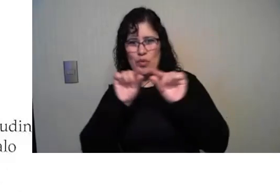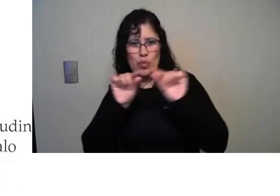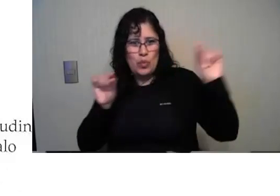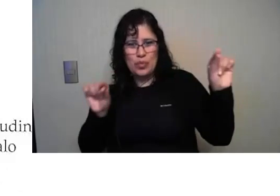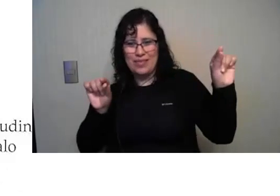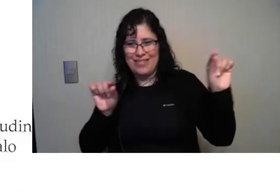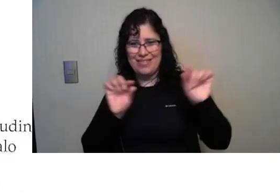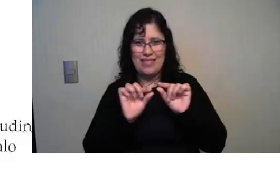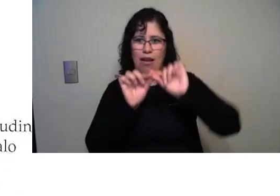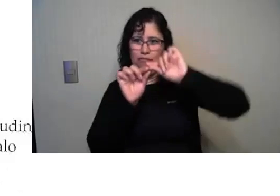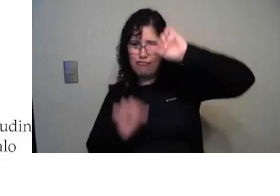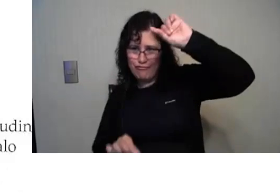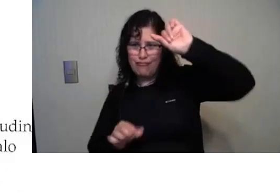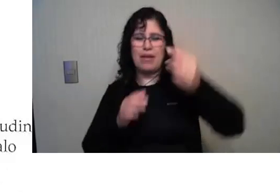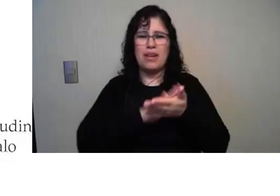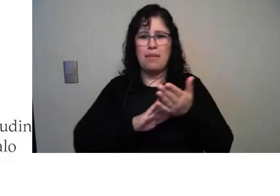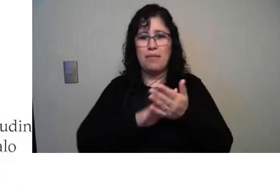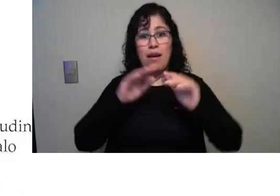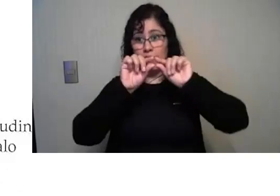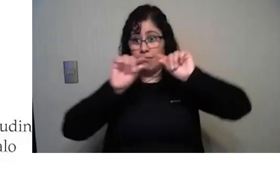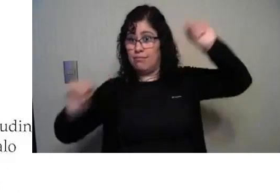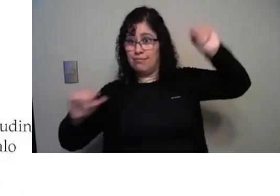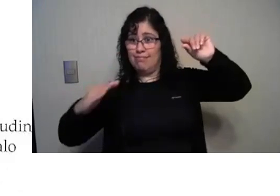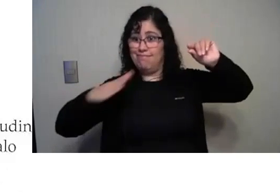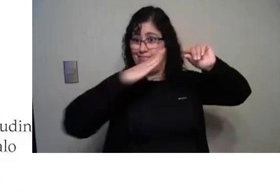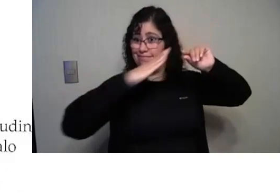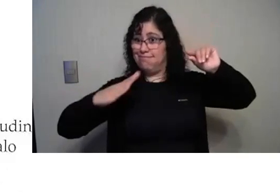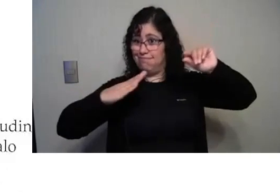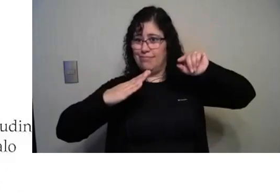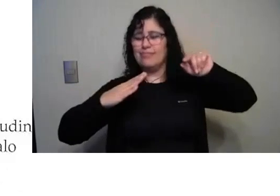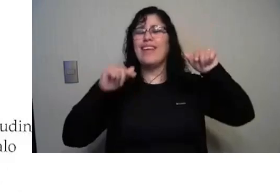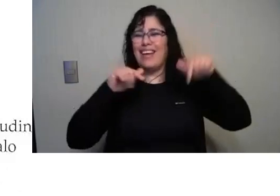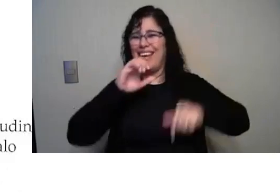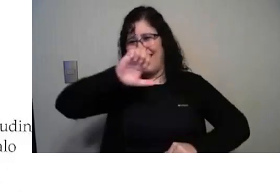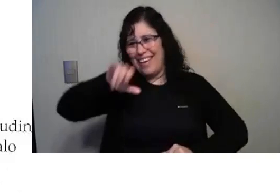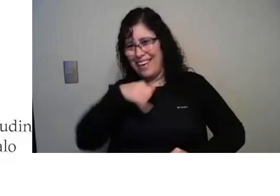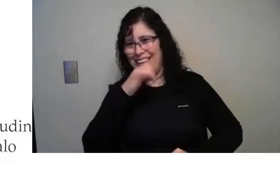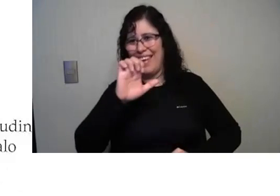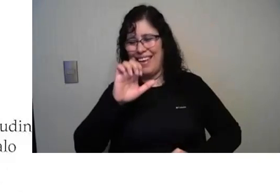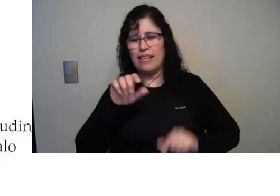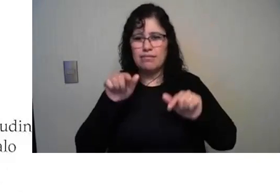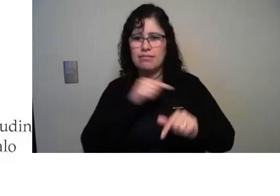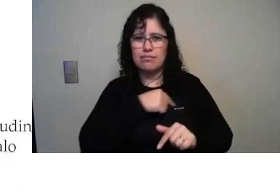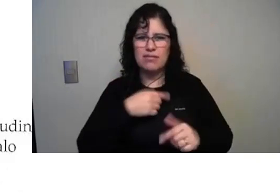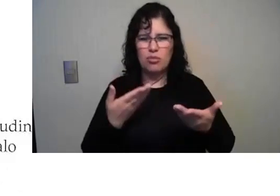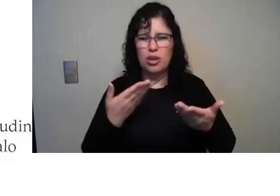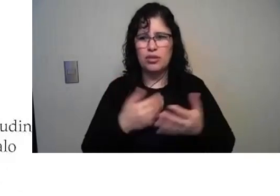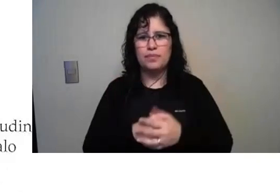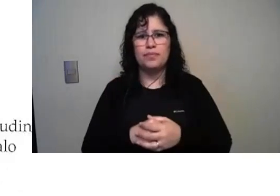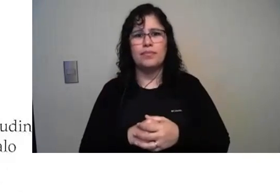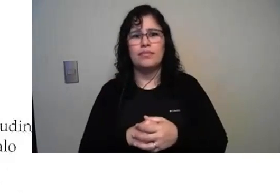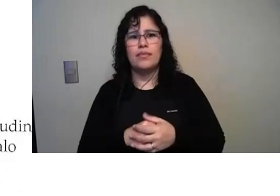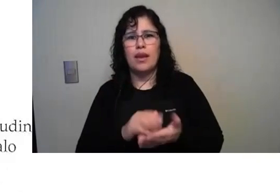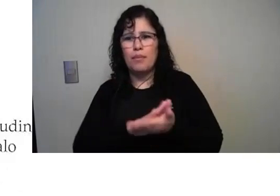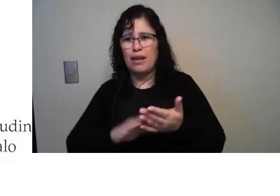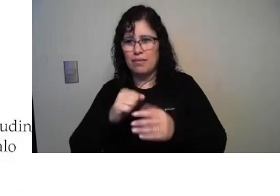Tenemos este eje, ¿cierto? ¿Ya? En donde esto es